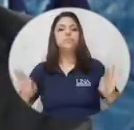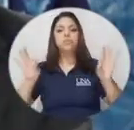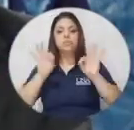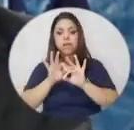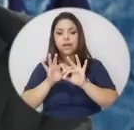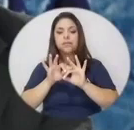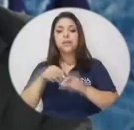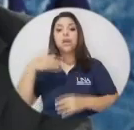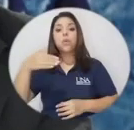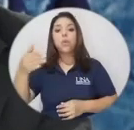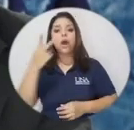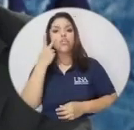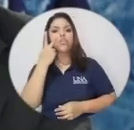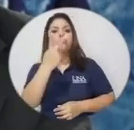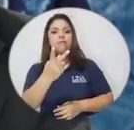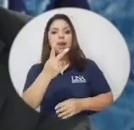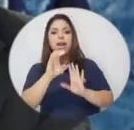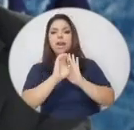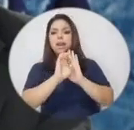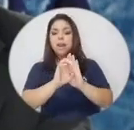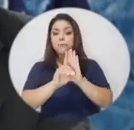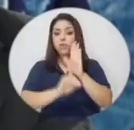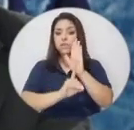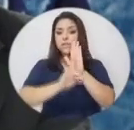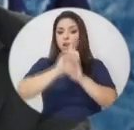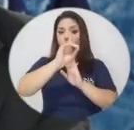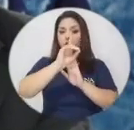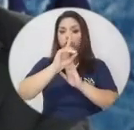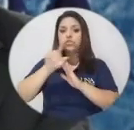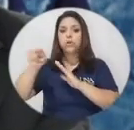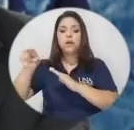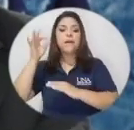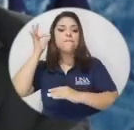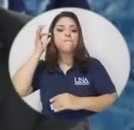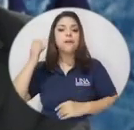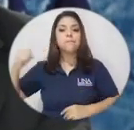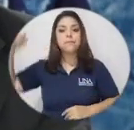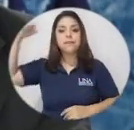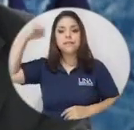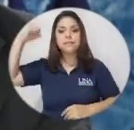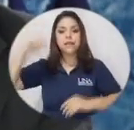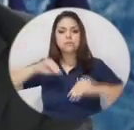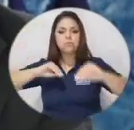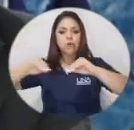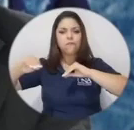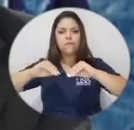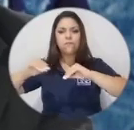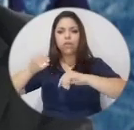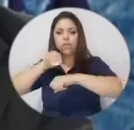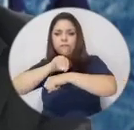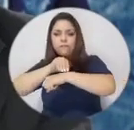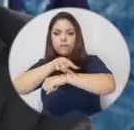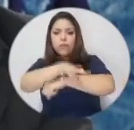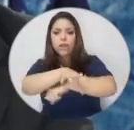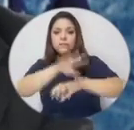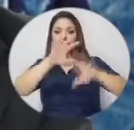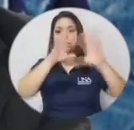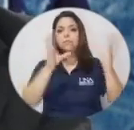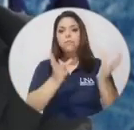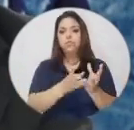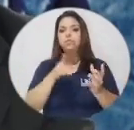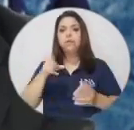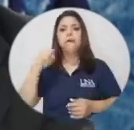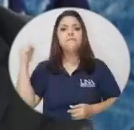decir, cuando uno ve el desarrollo, por ejemplo, de los movimientos feministas en los Estados Unidos, la influencia que tiene eso en el